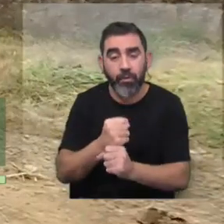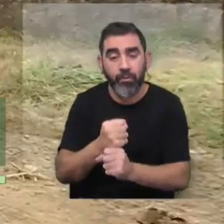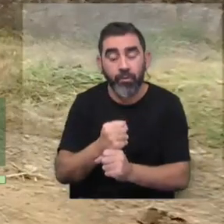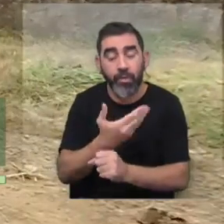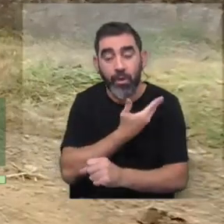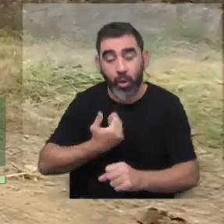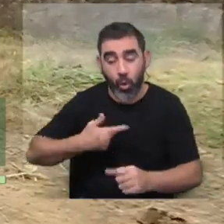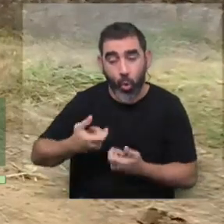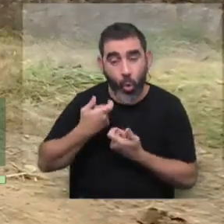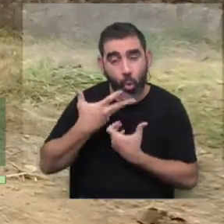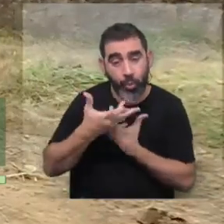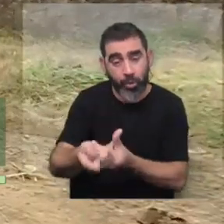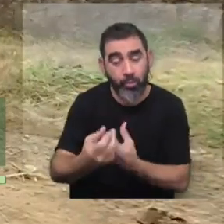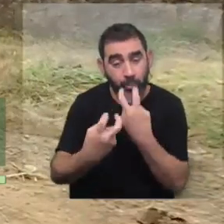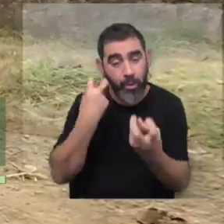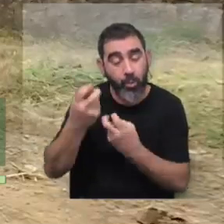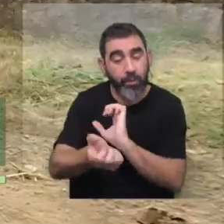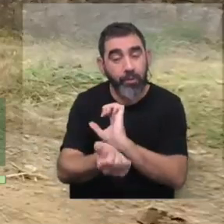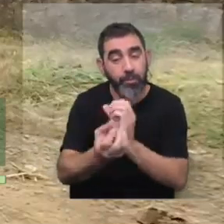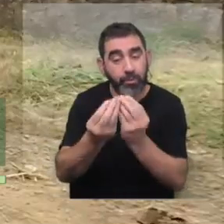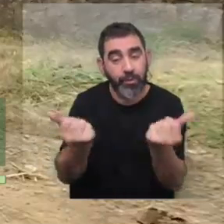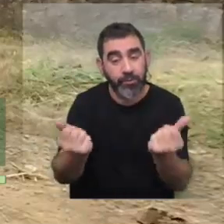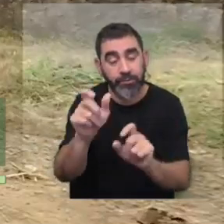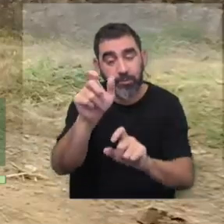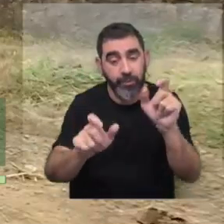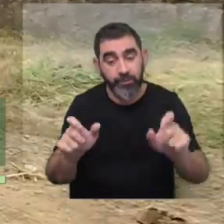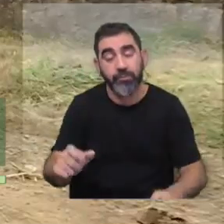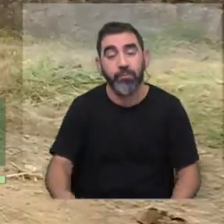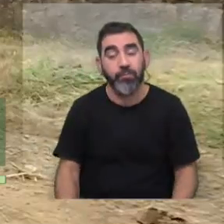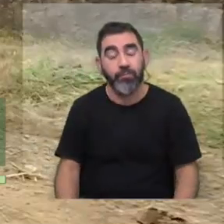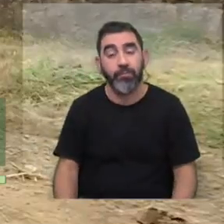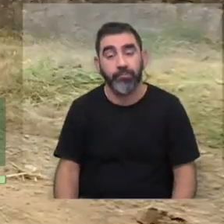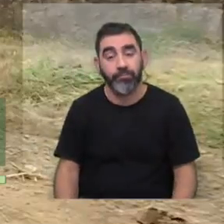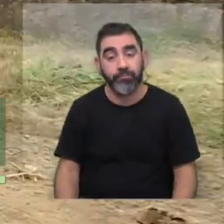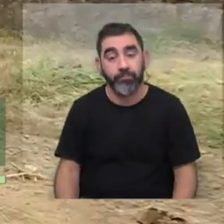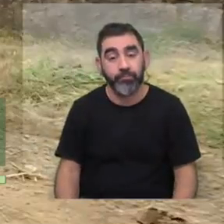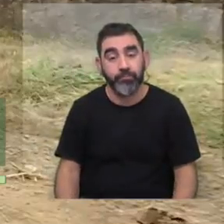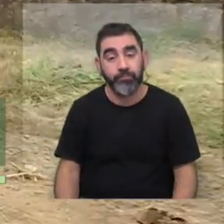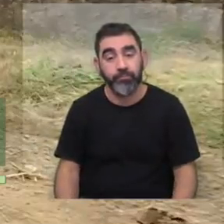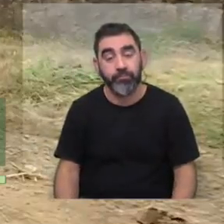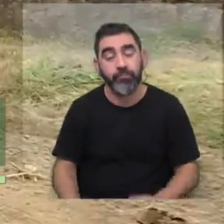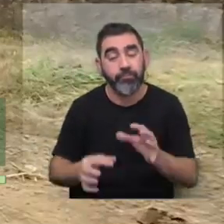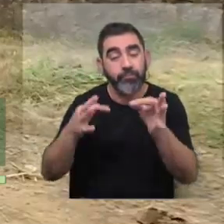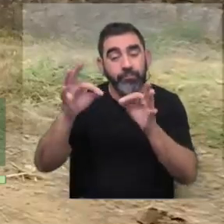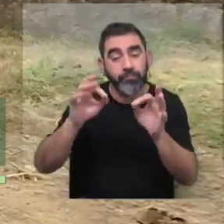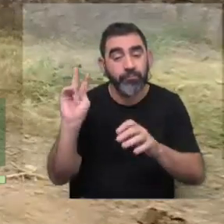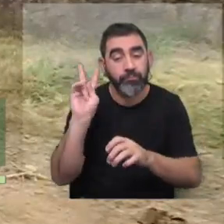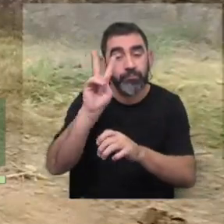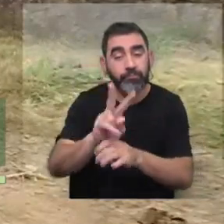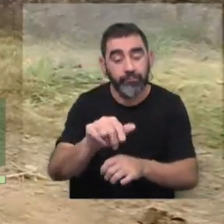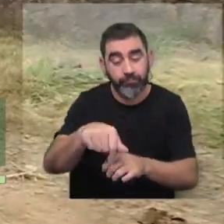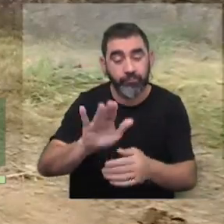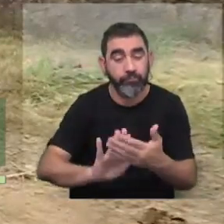este gobierno con la búsqueda de detenidos desaparecidos y nos brindaba algunos pormenores de la visita de